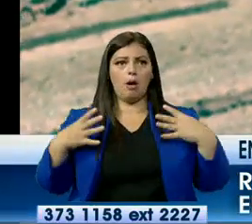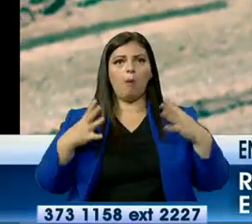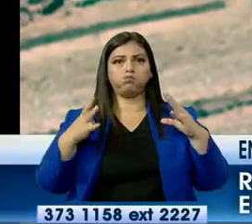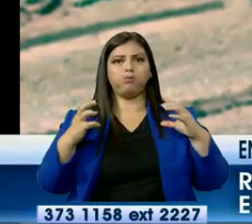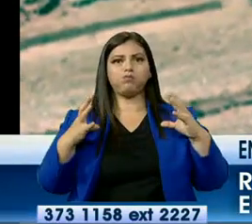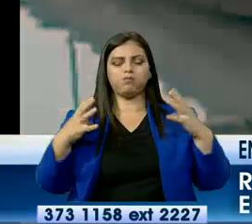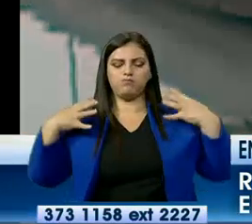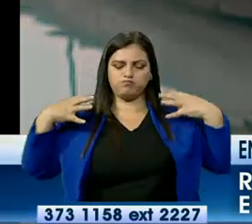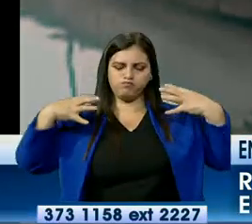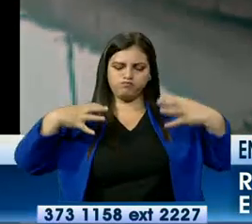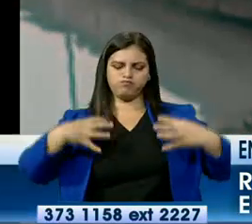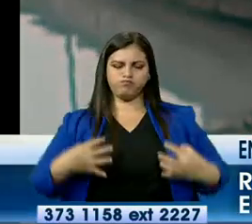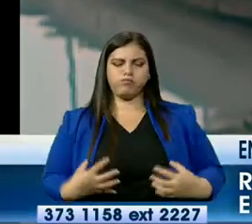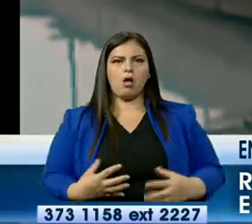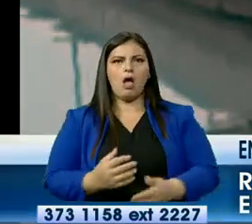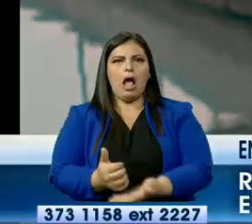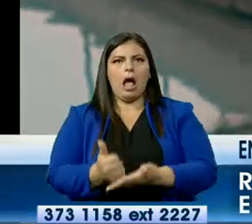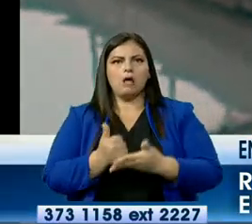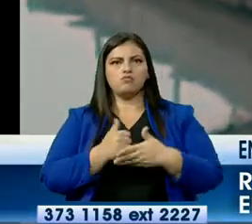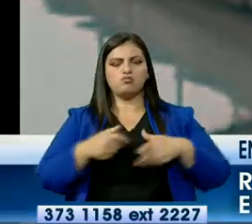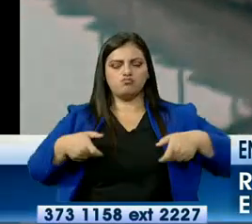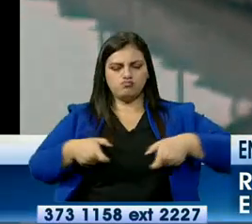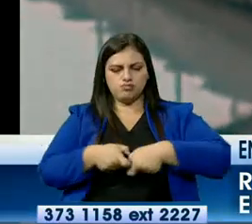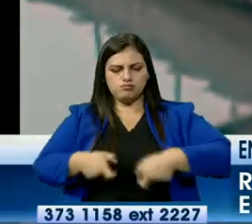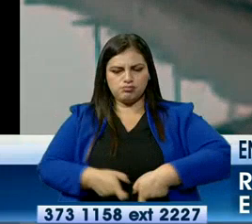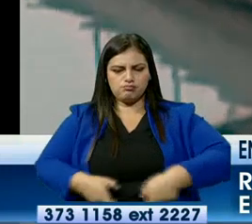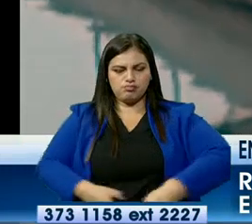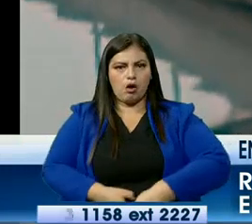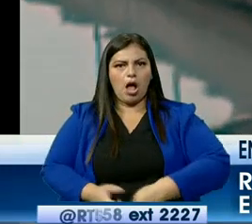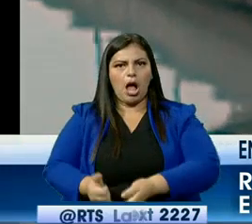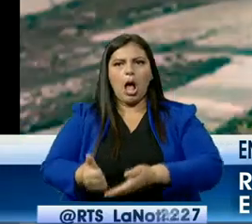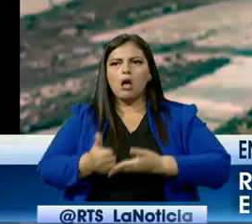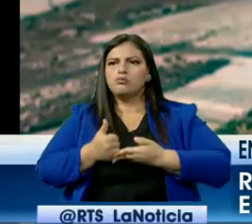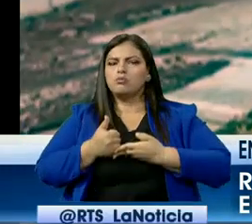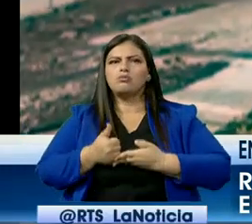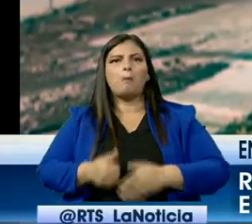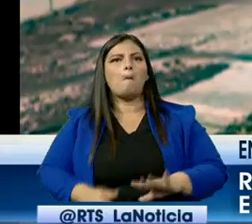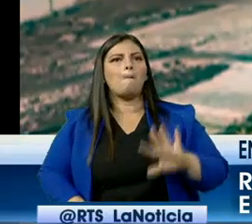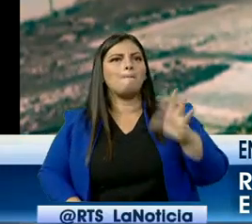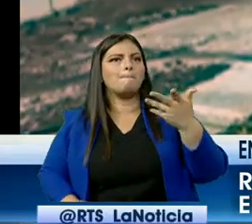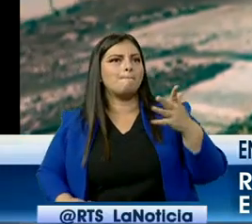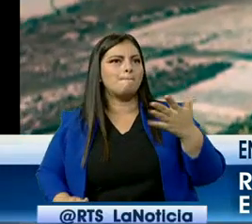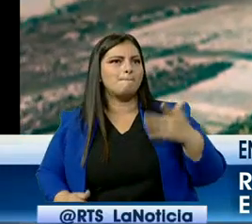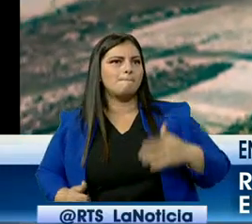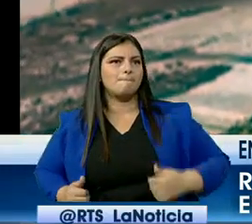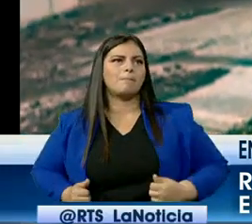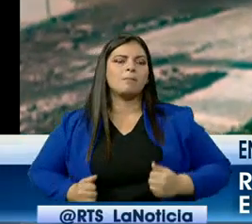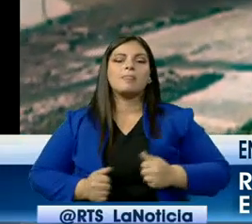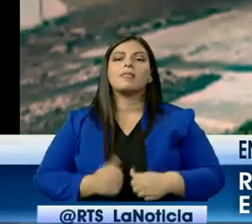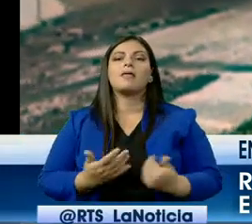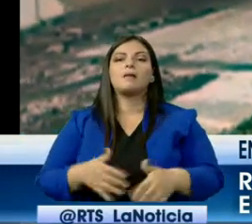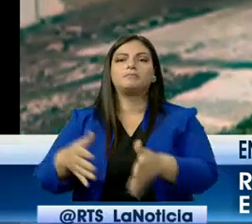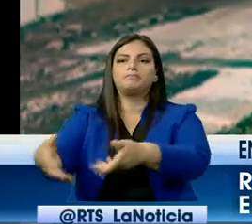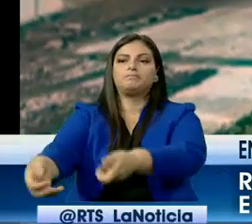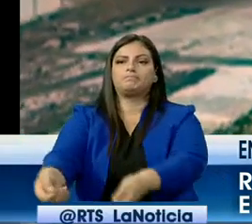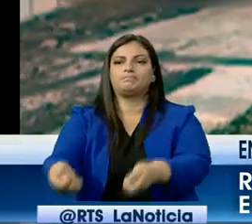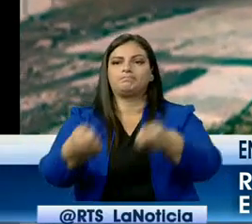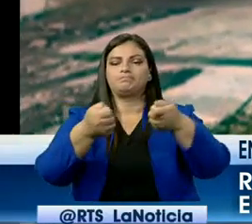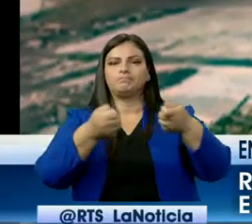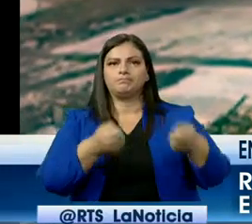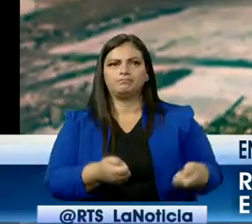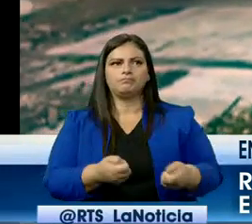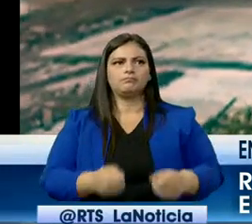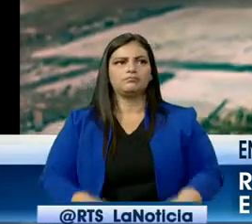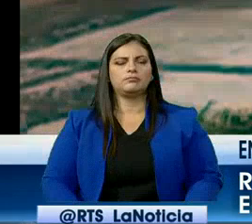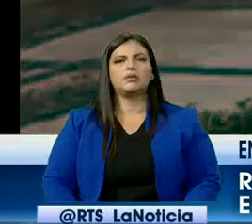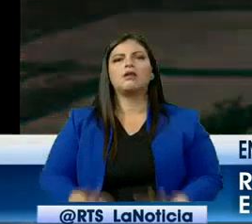presentes uniformados de criminalística de la Policía Nacional para hacer el levantamiento del cadáver. Para ellos fue difícil aceptar que